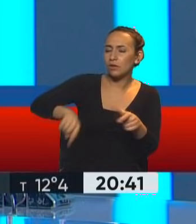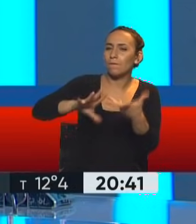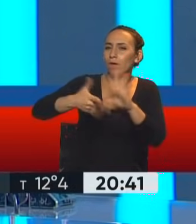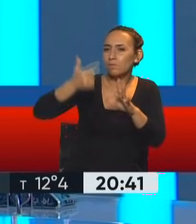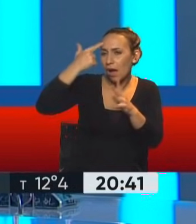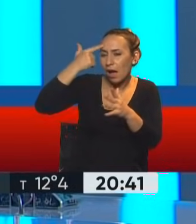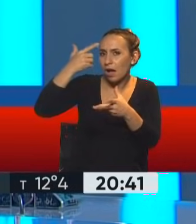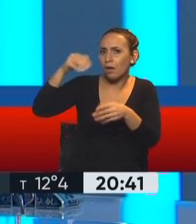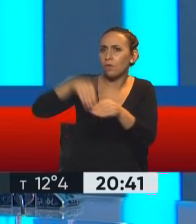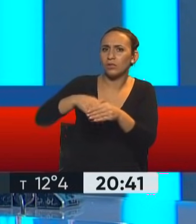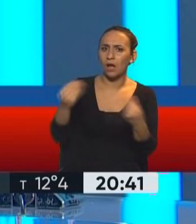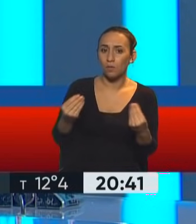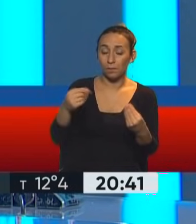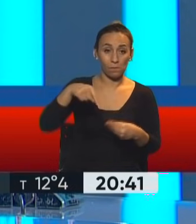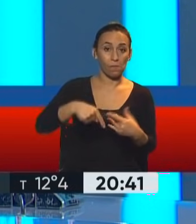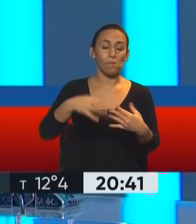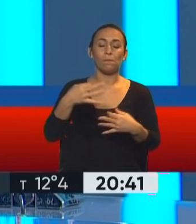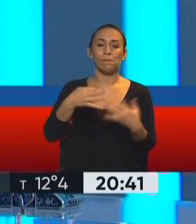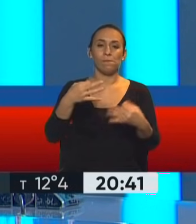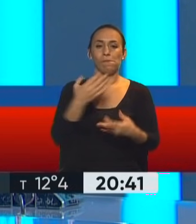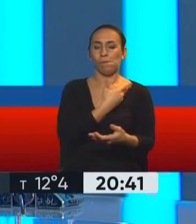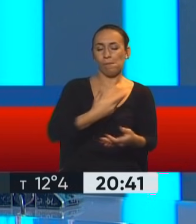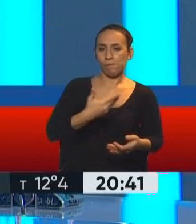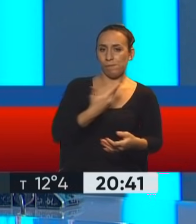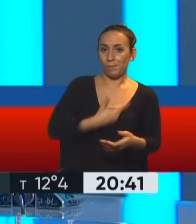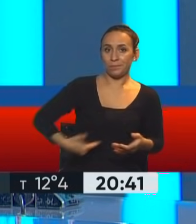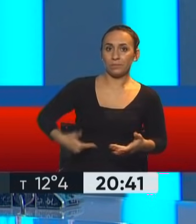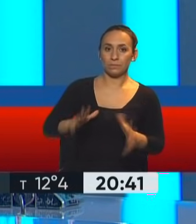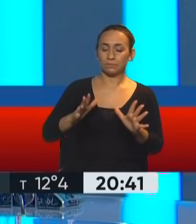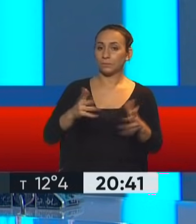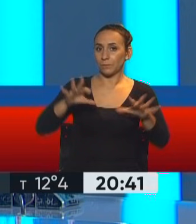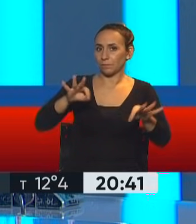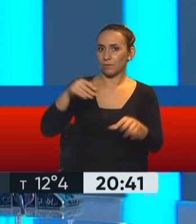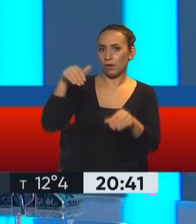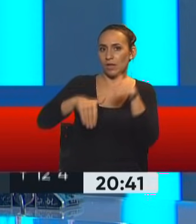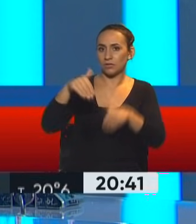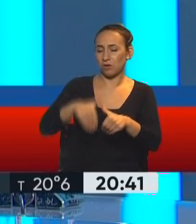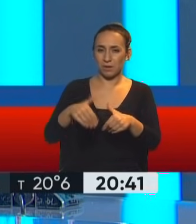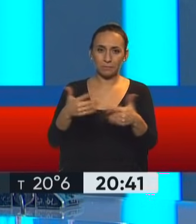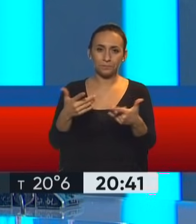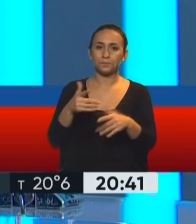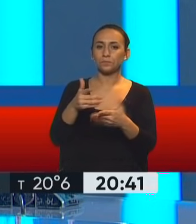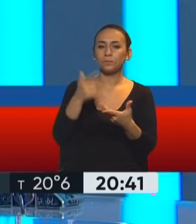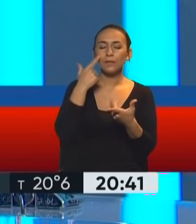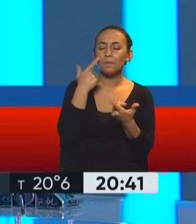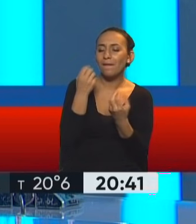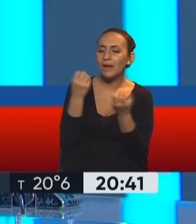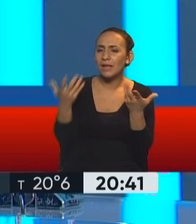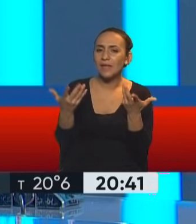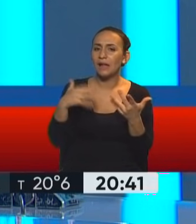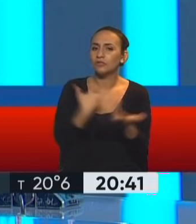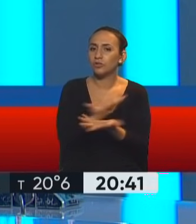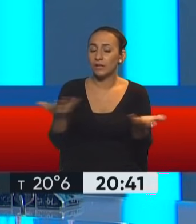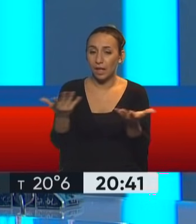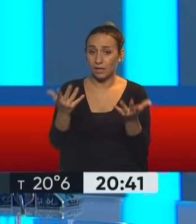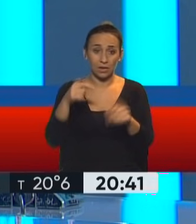en estas elecciones, que son intermedias, que no definen el gobierno, que es en general elecciones en las que la gente puede votar alternativas, puede votar